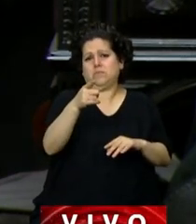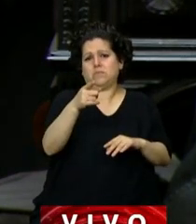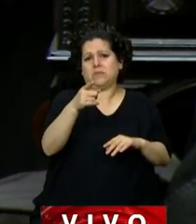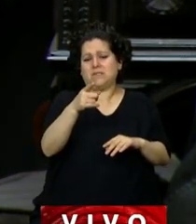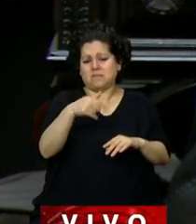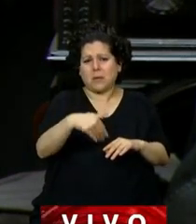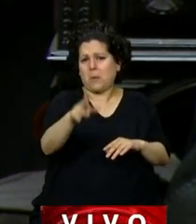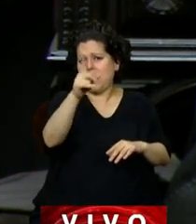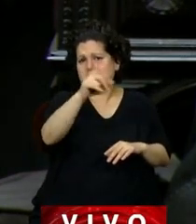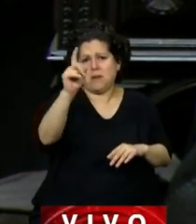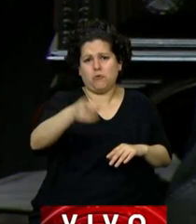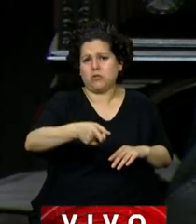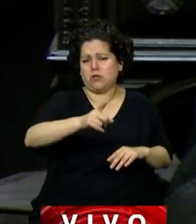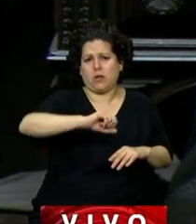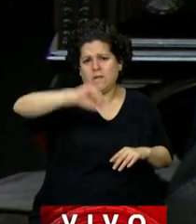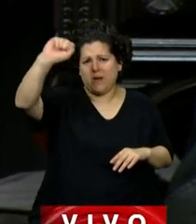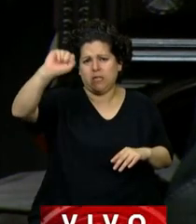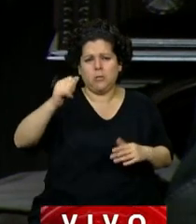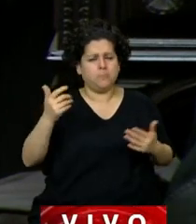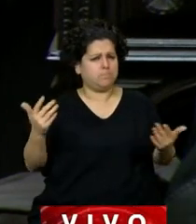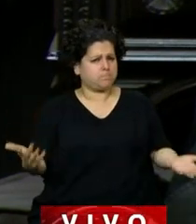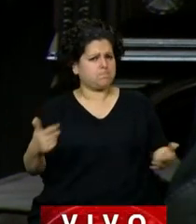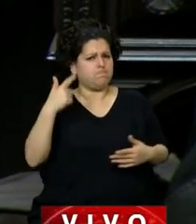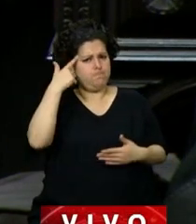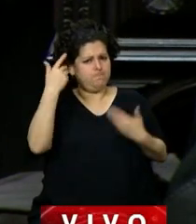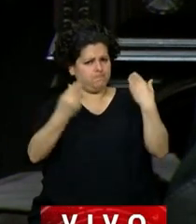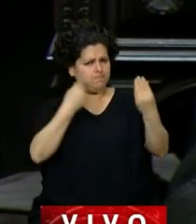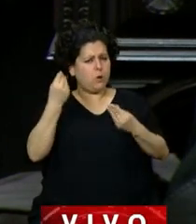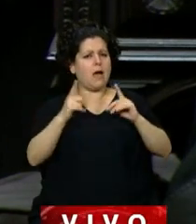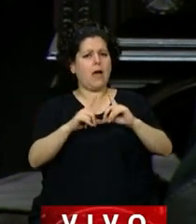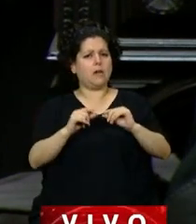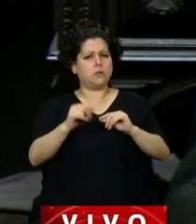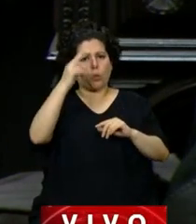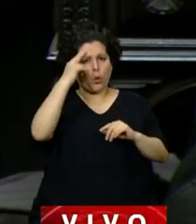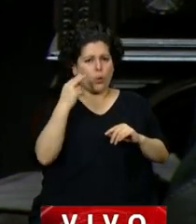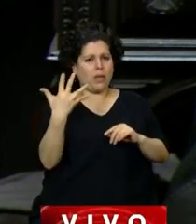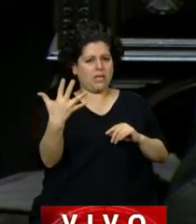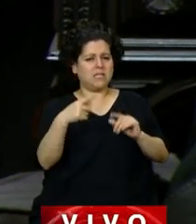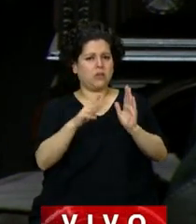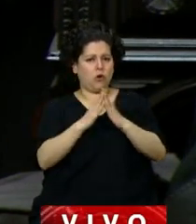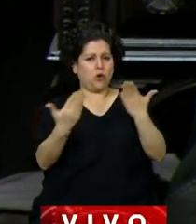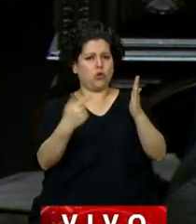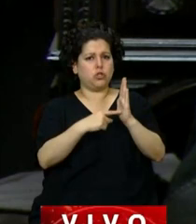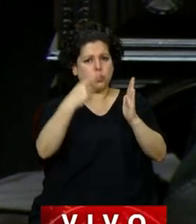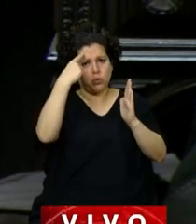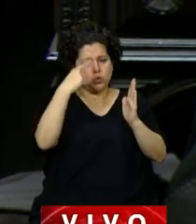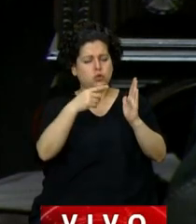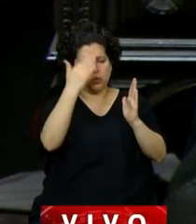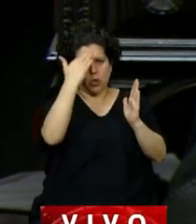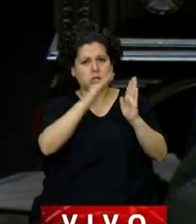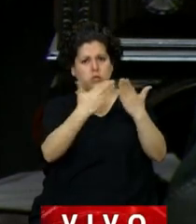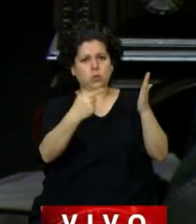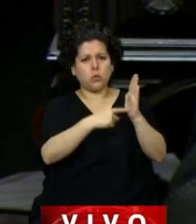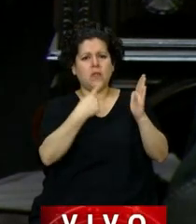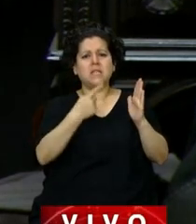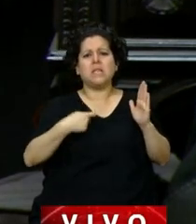100%. Nos preocupa de sobremanera el artículo 95, que se establece en la Constitución Nacional para aumentar las